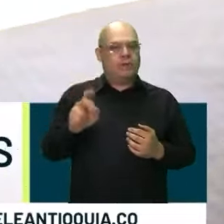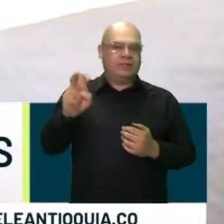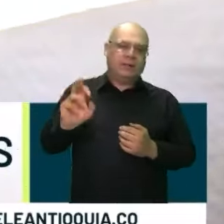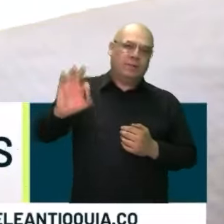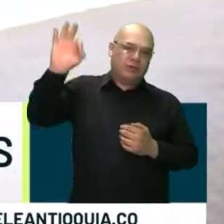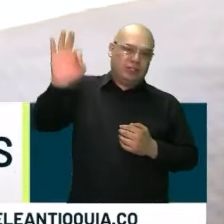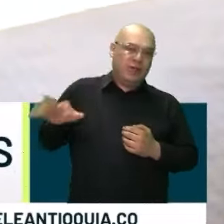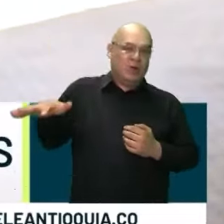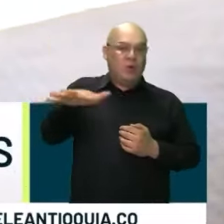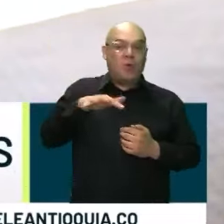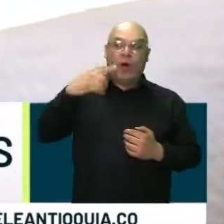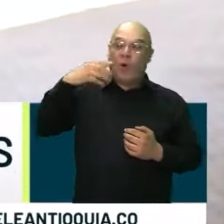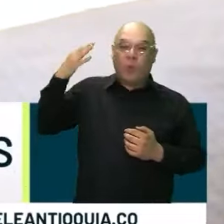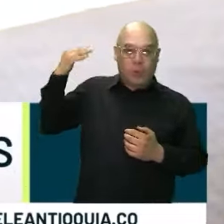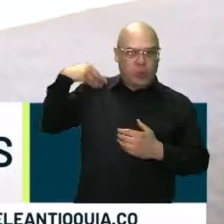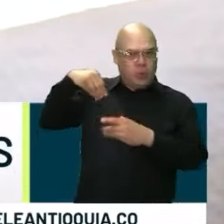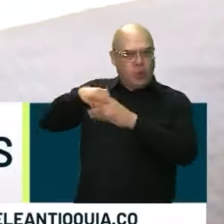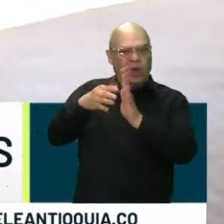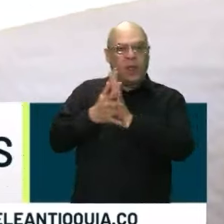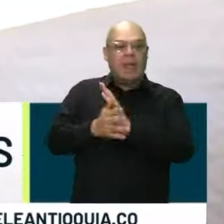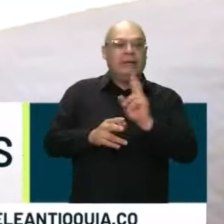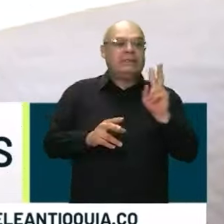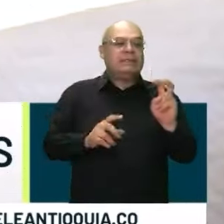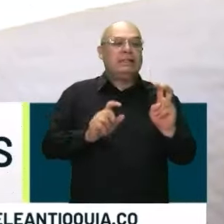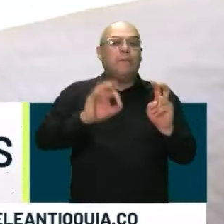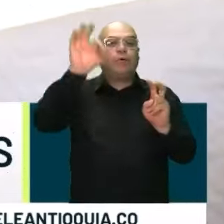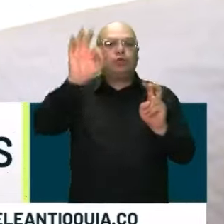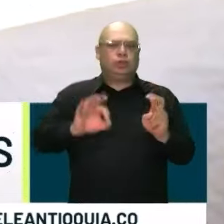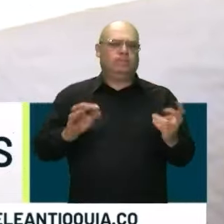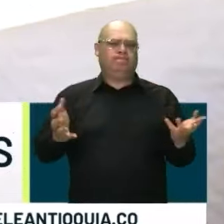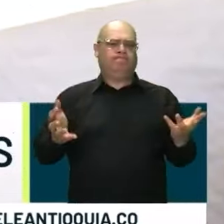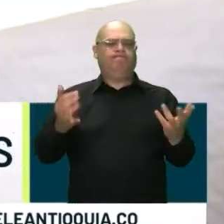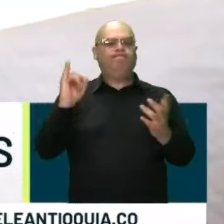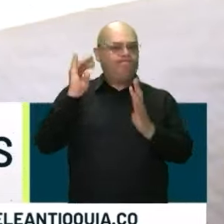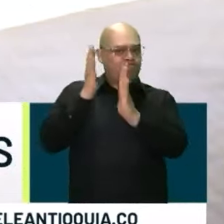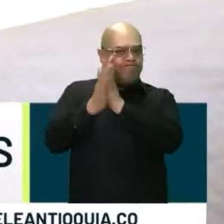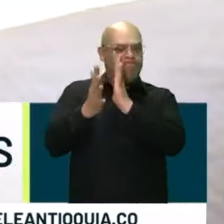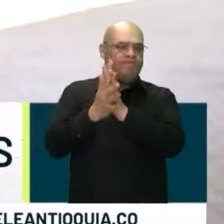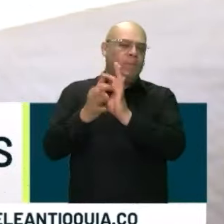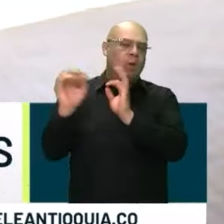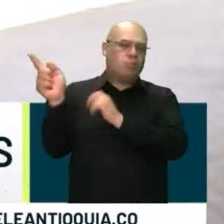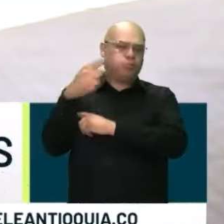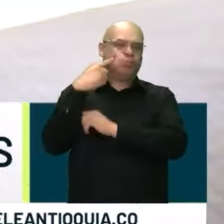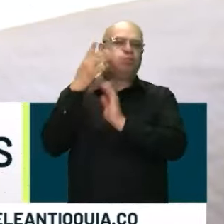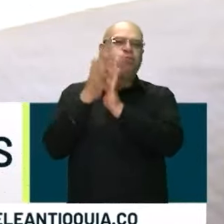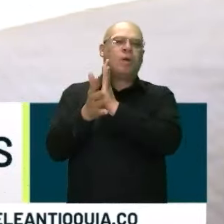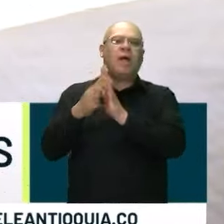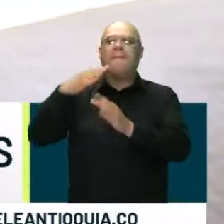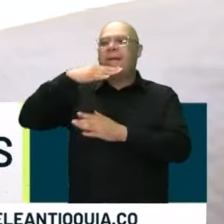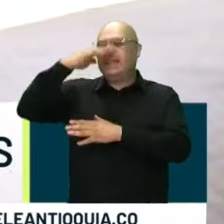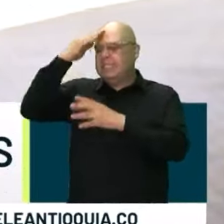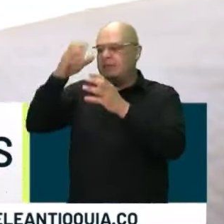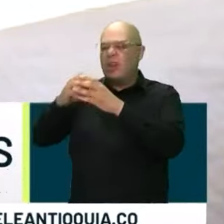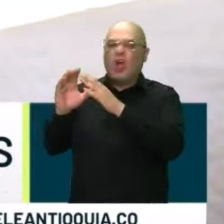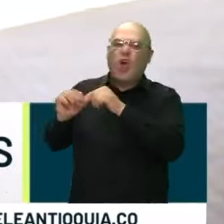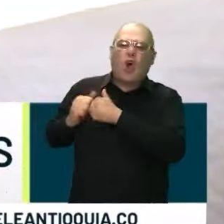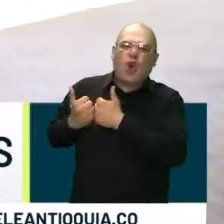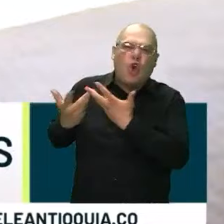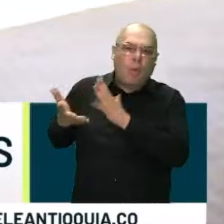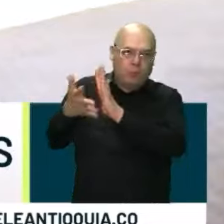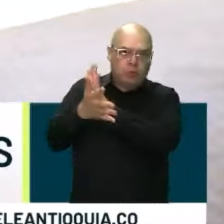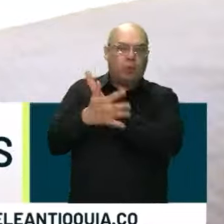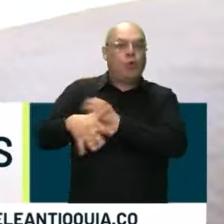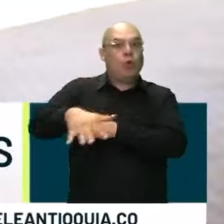unos meses estaba en un 7%. Estos son los registros que viene entregando Medellín Cómo Vamos, registros que perjudican